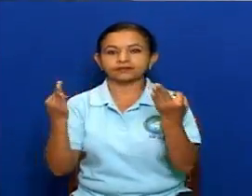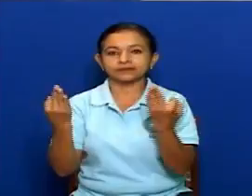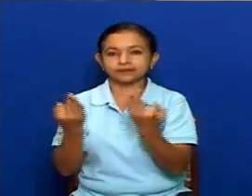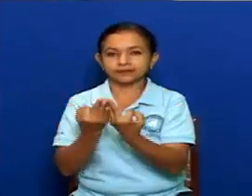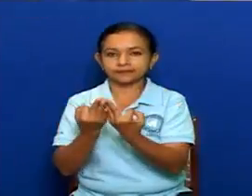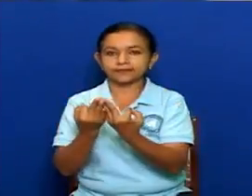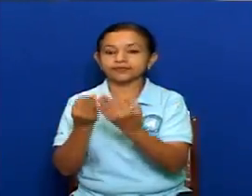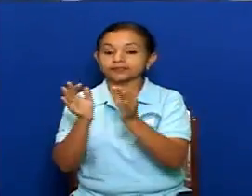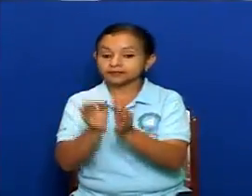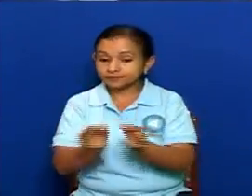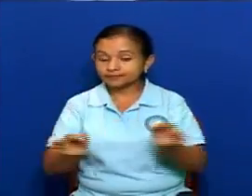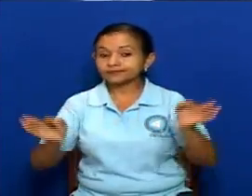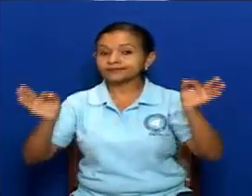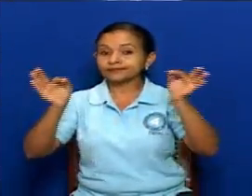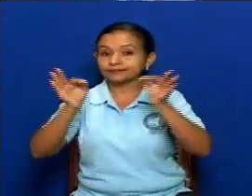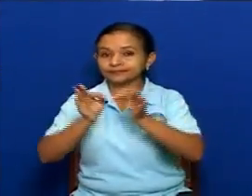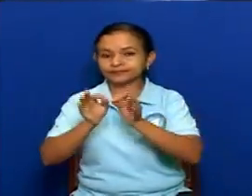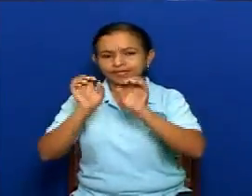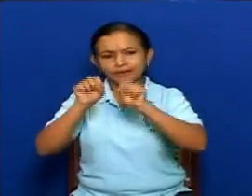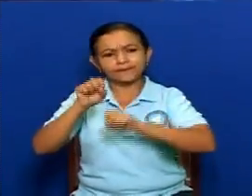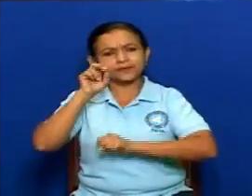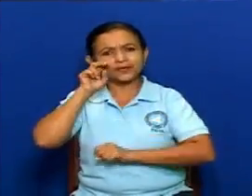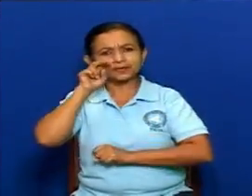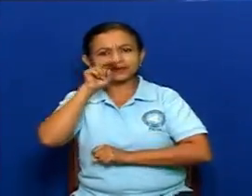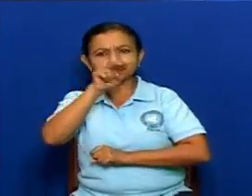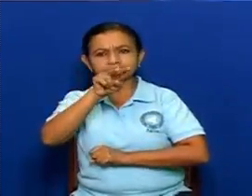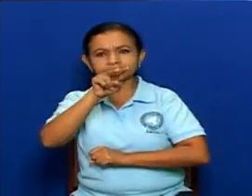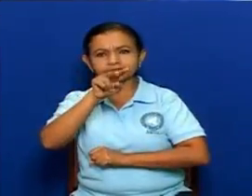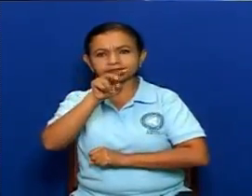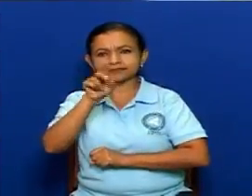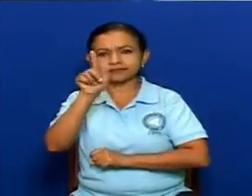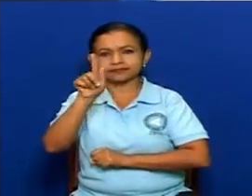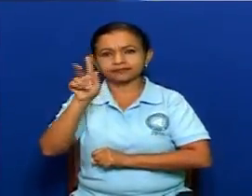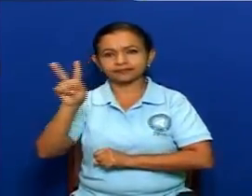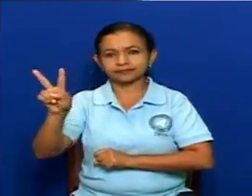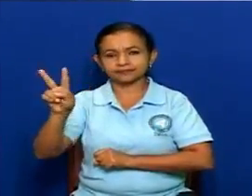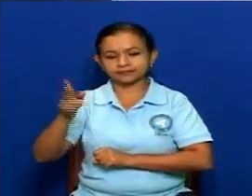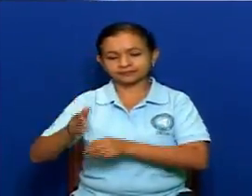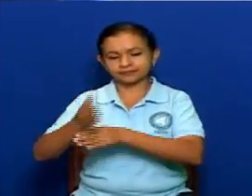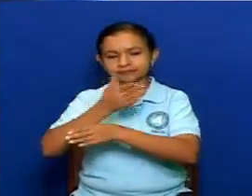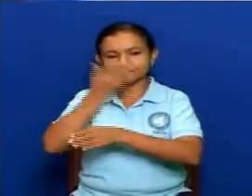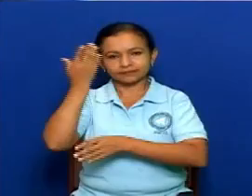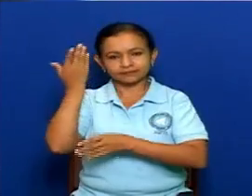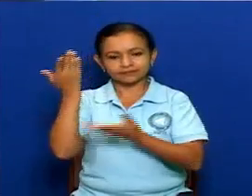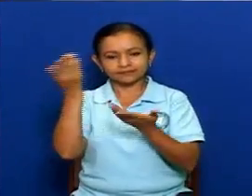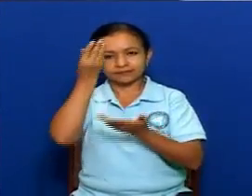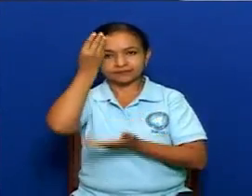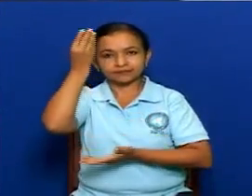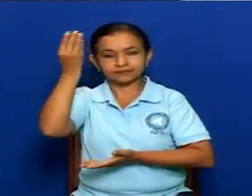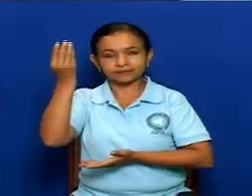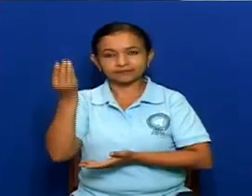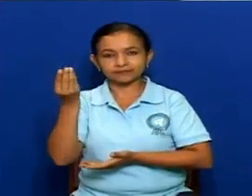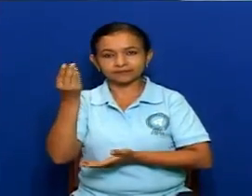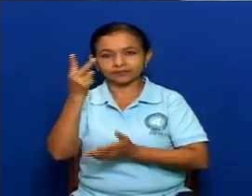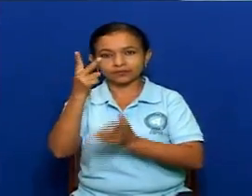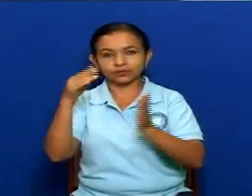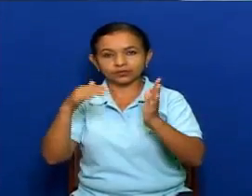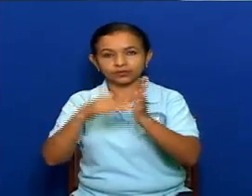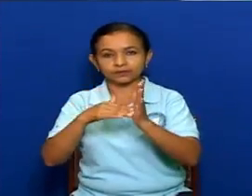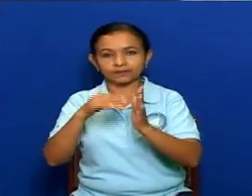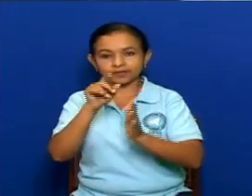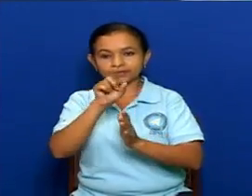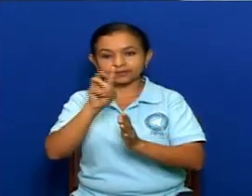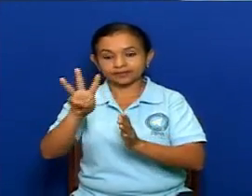es muy importante, ¿verdad? Ahí podemos ver que los momentos en que estaba la promoción 2013. Sí, ese